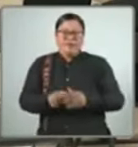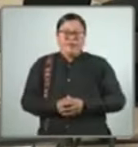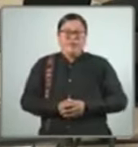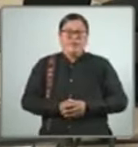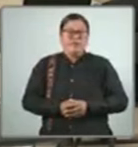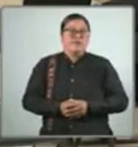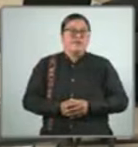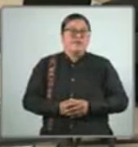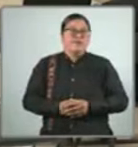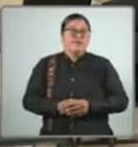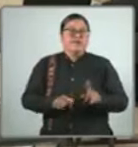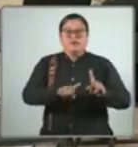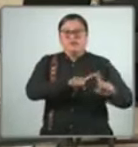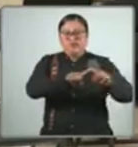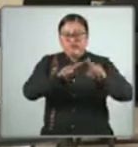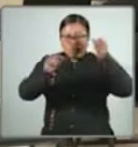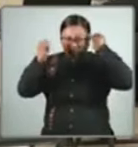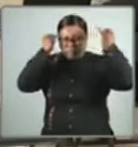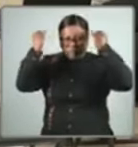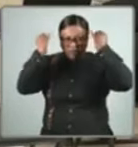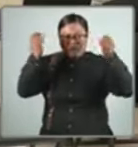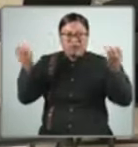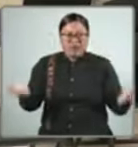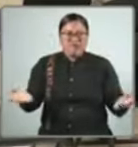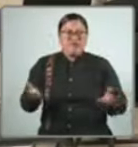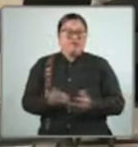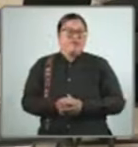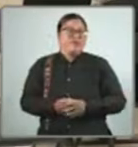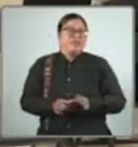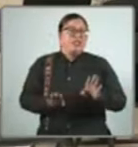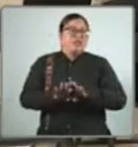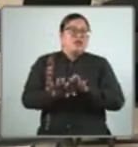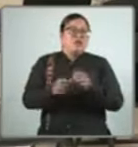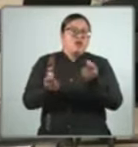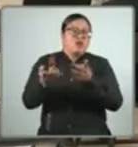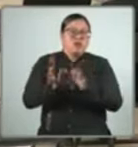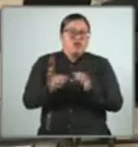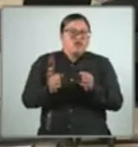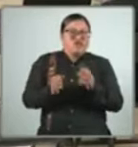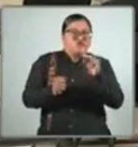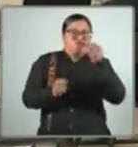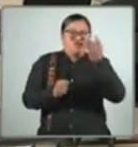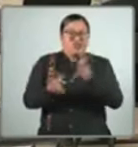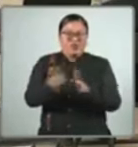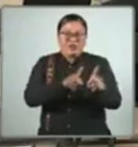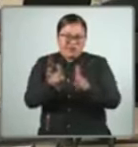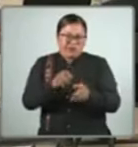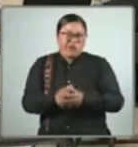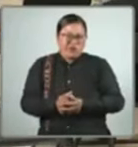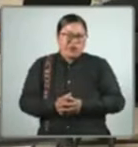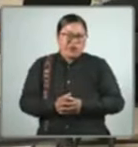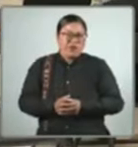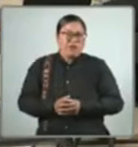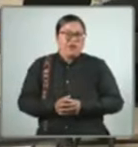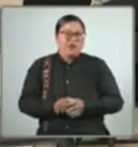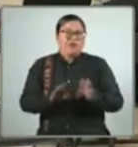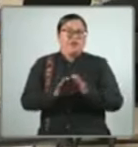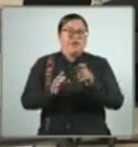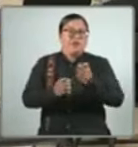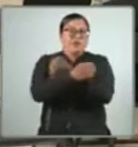de una idiosincrasia que se le puede llamar de resistencia de los pueblos, ¿no? Ante todo el embate de la